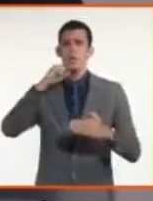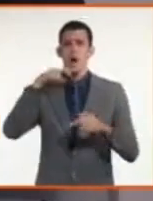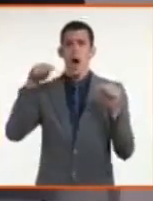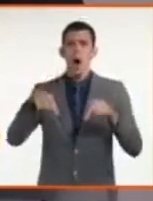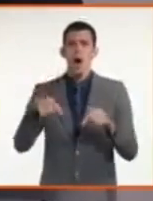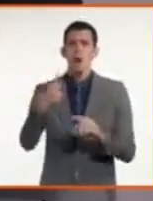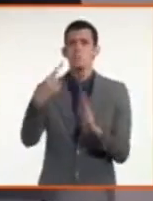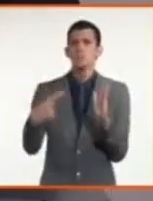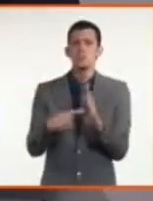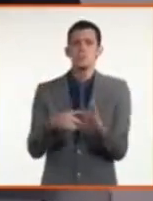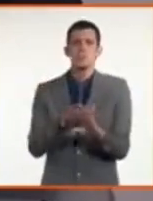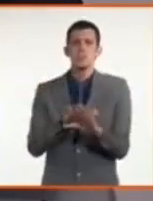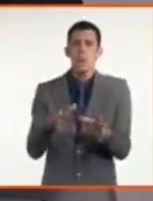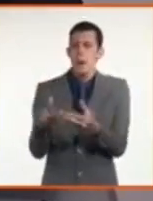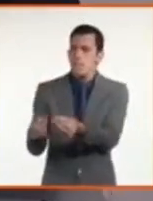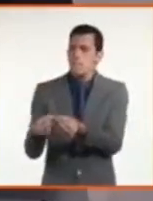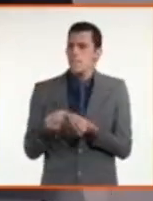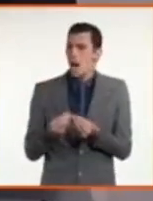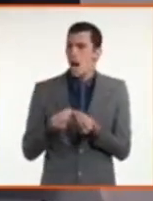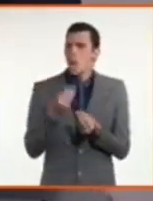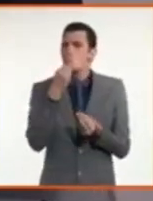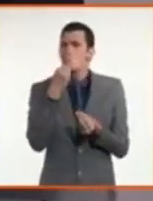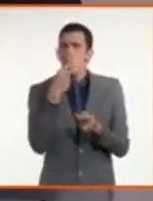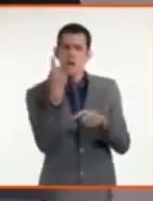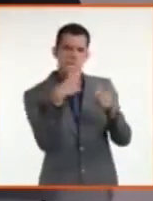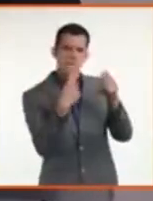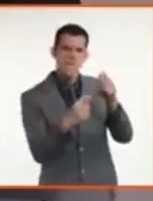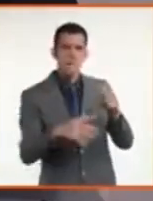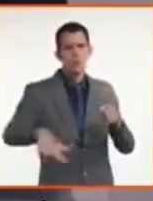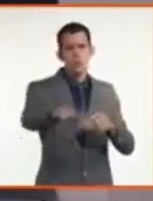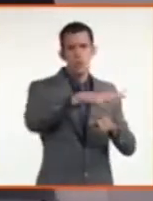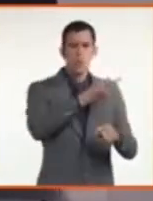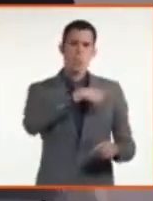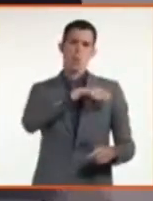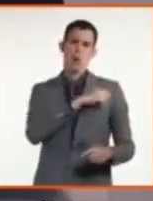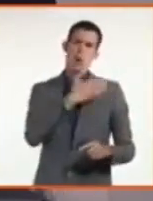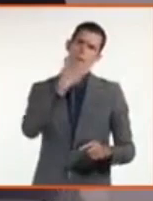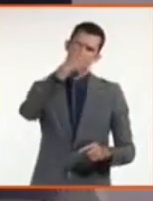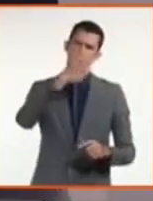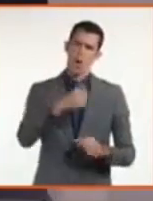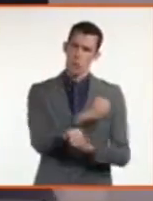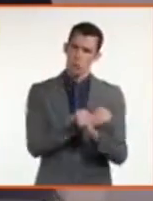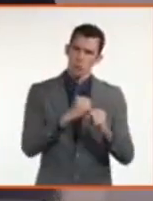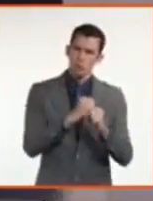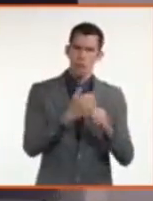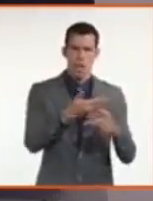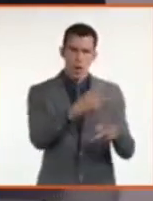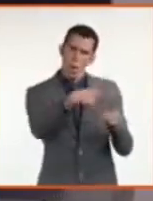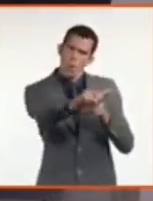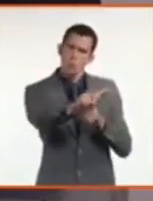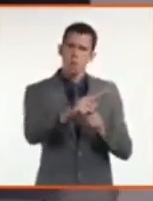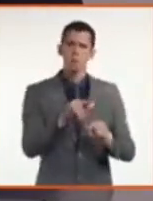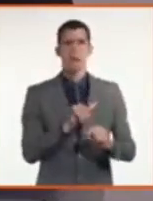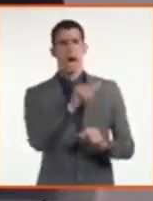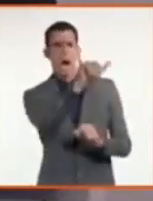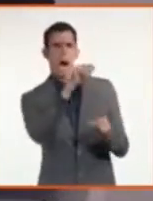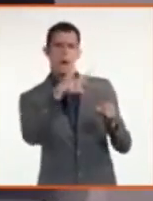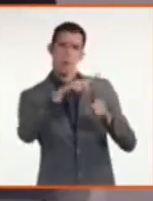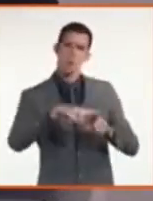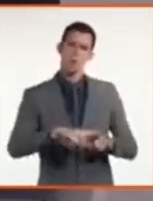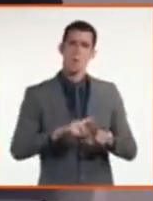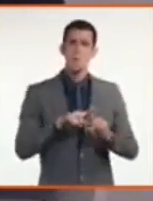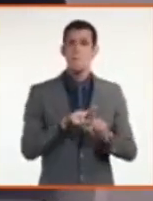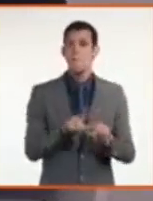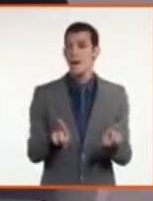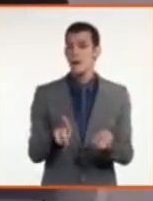persigue o sea si se utilizase se compra el dólar y se venden el dólar en el propio mercado con verón o se entrelaza las